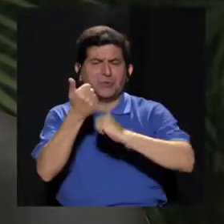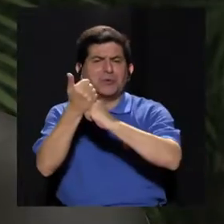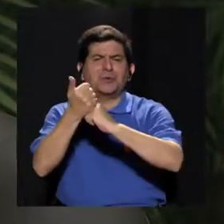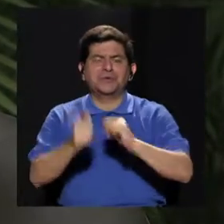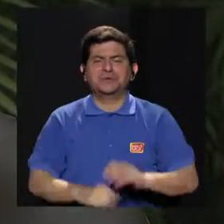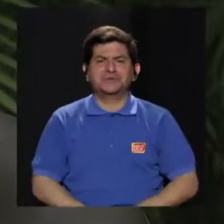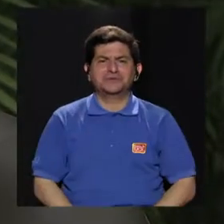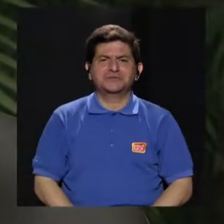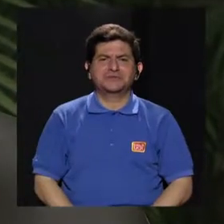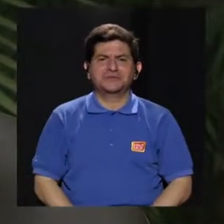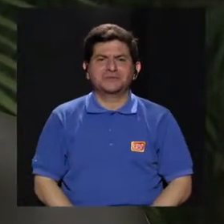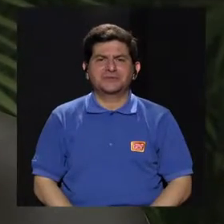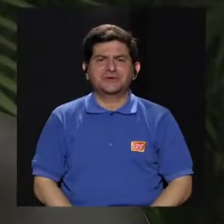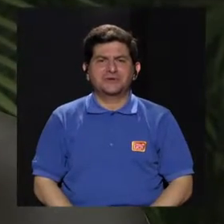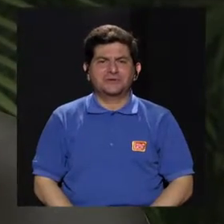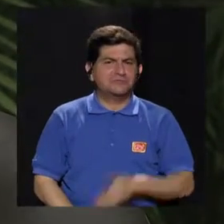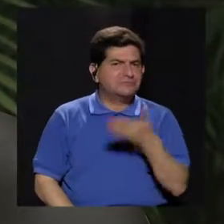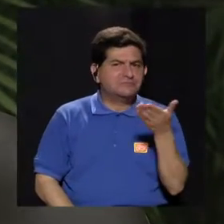apoyo